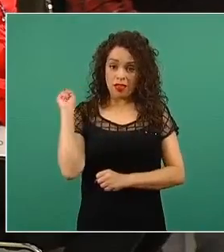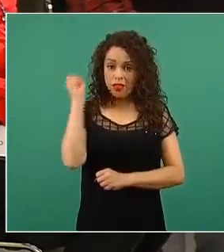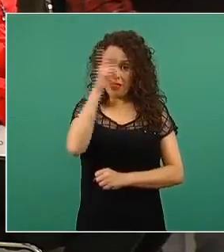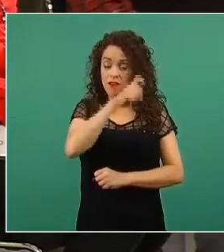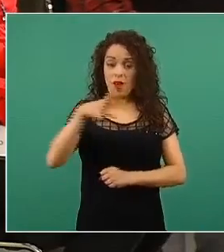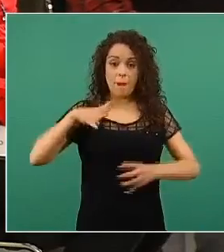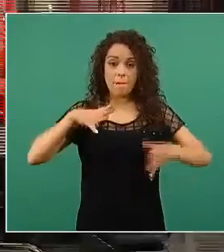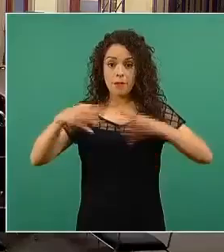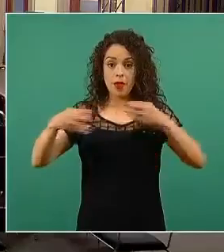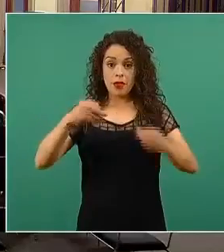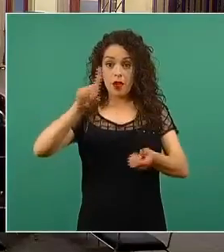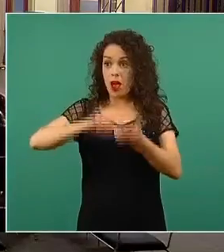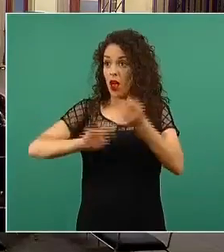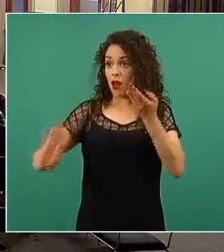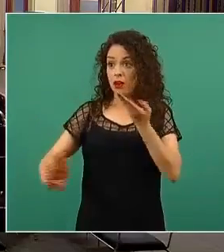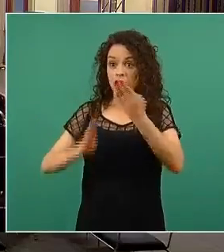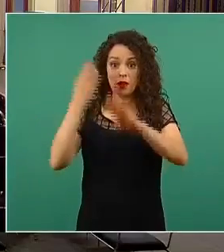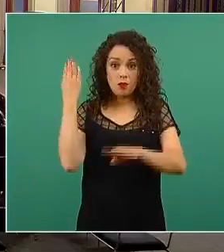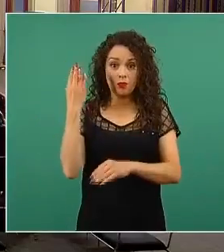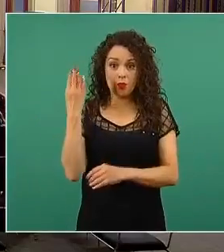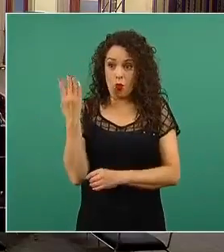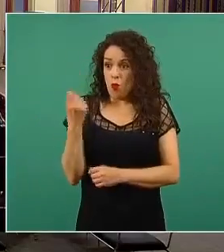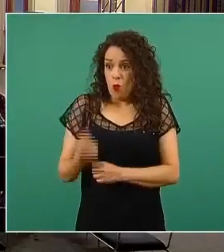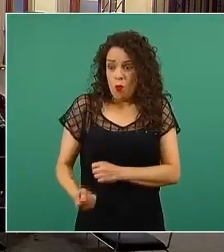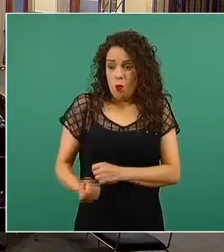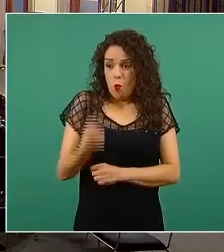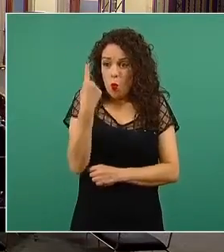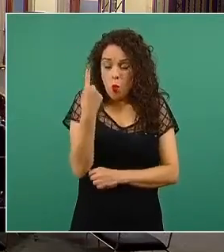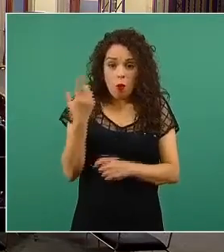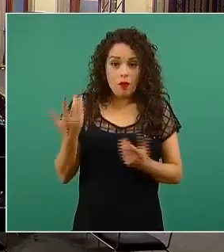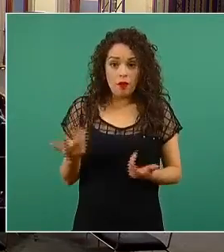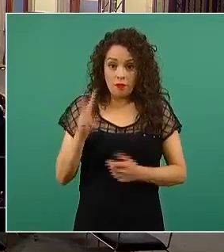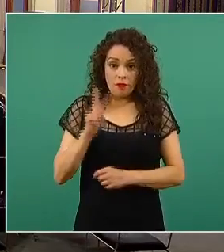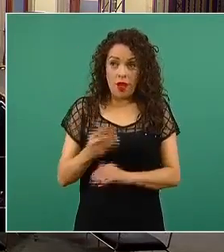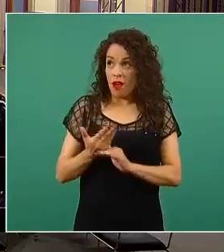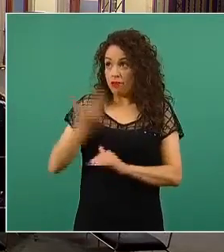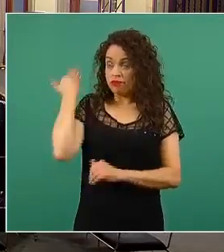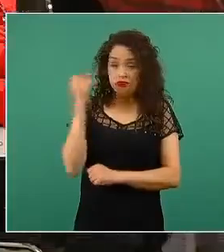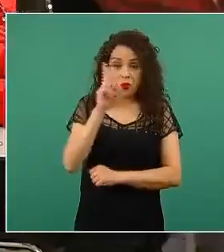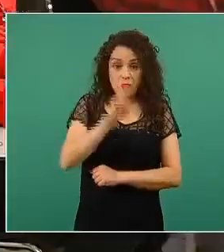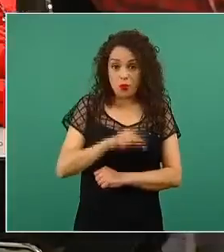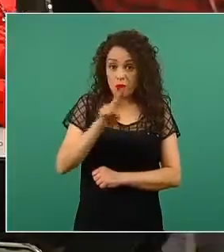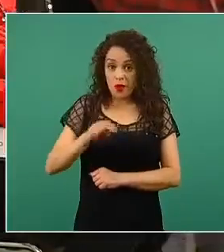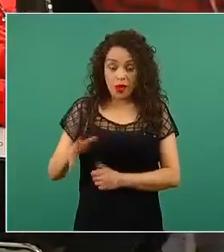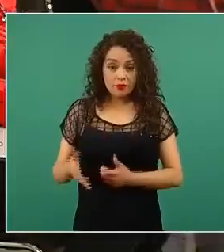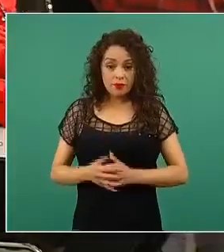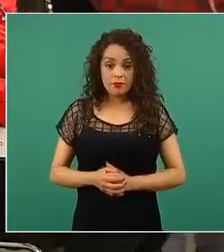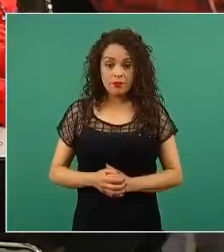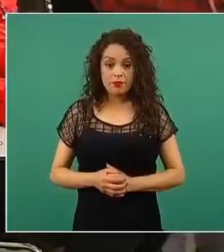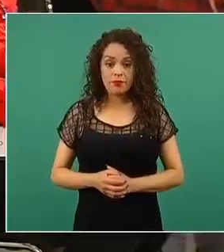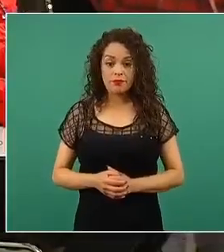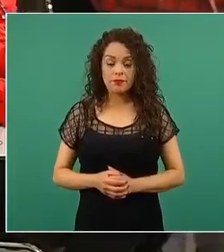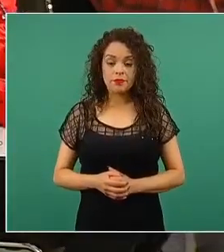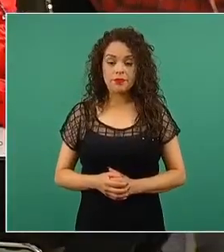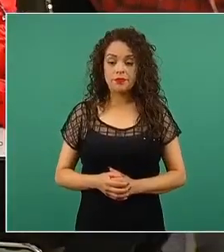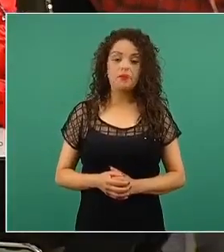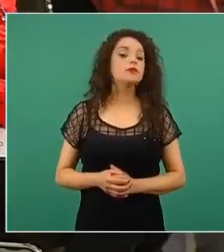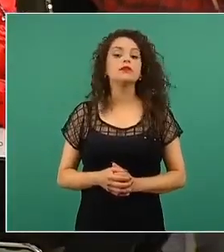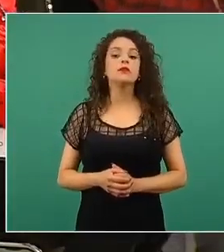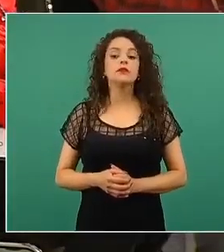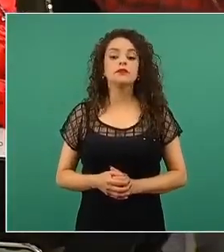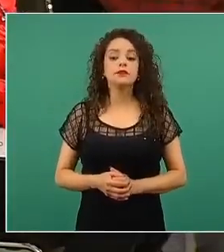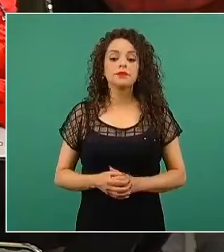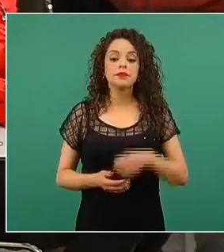nivel mundial, inédita por las circunstancias, y que pareciera que empieza a dejar esta